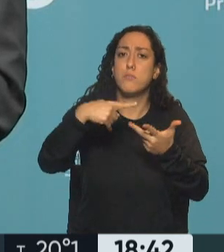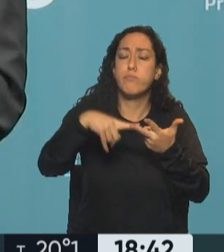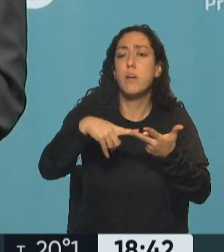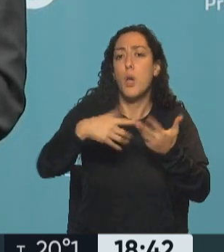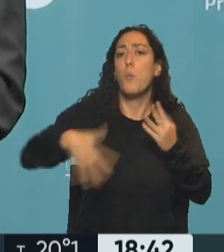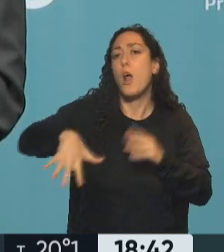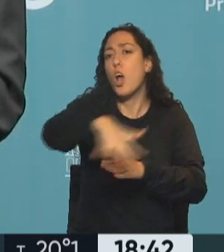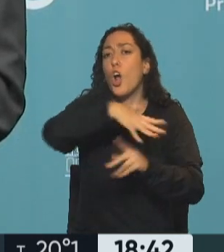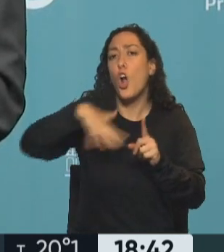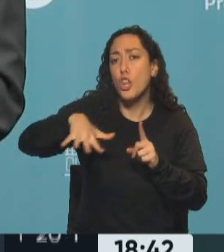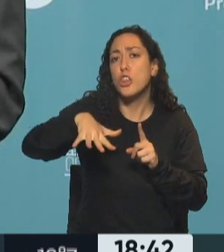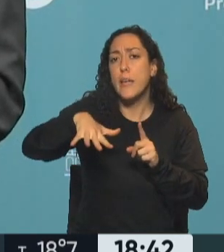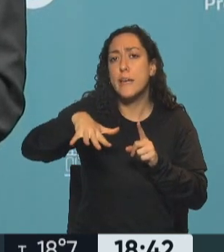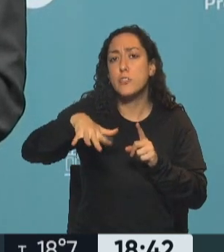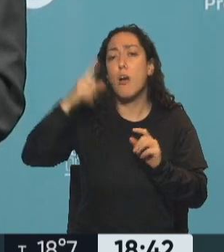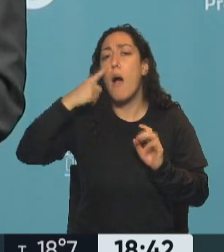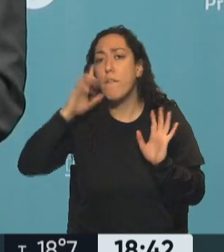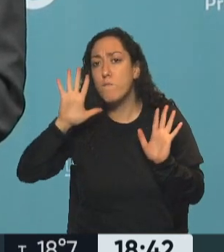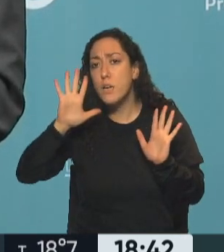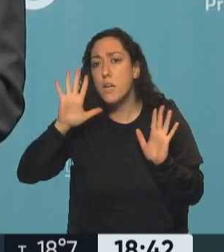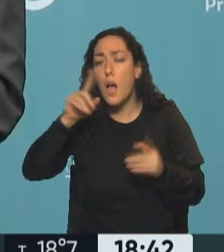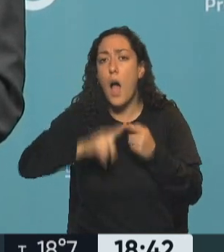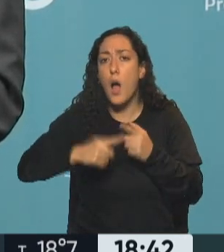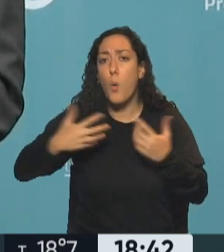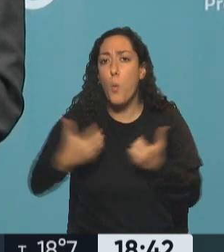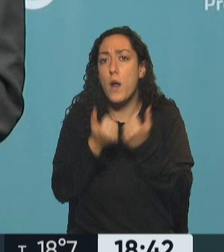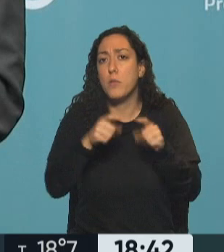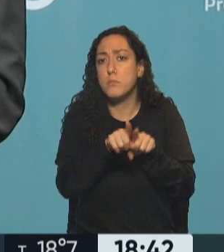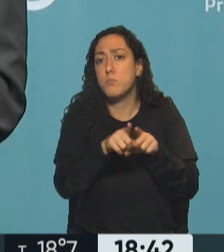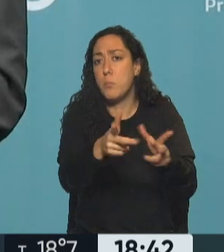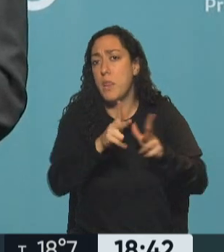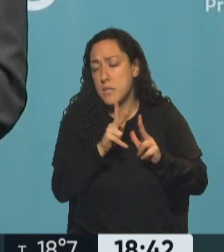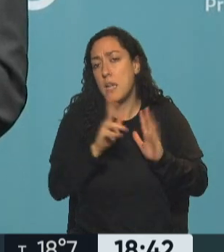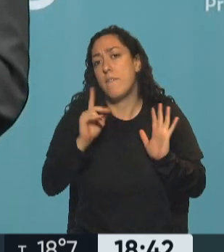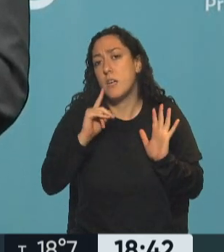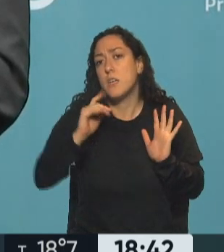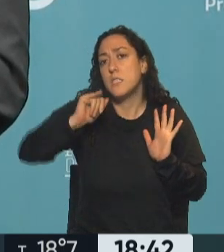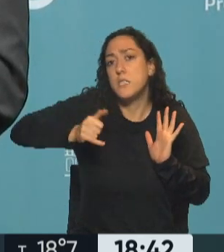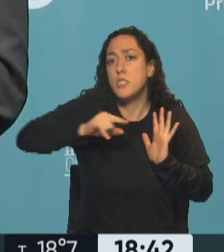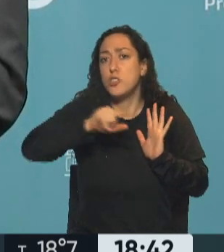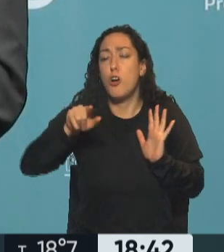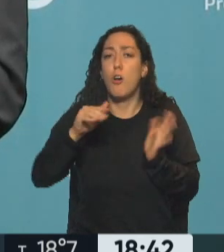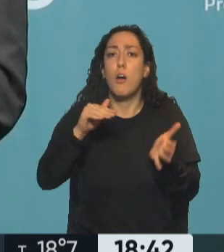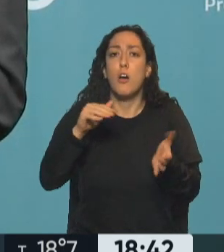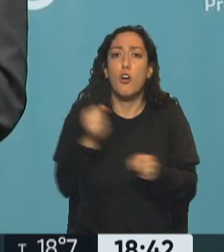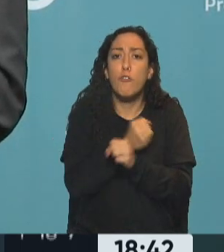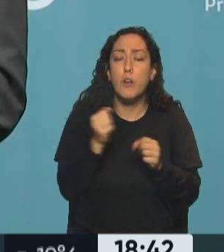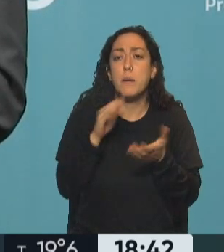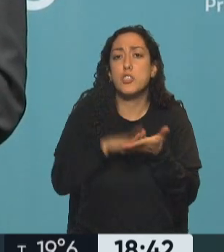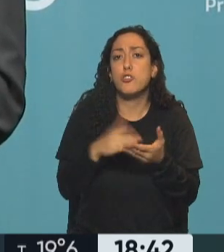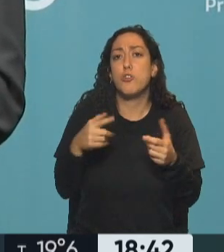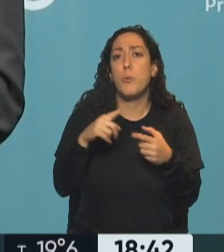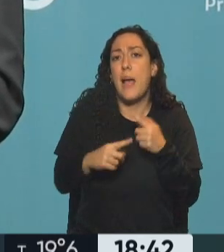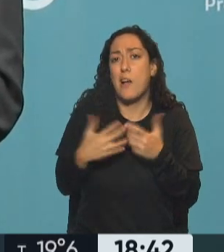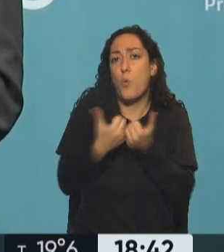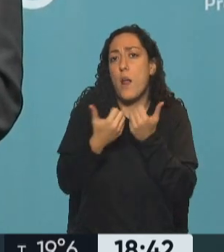deberán tramitar o no cualquiera de los acuerdos que usted plantea, por lo cual allí seguramente la ratificación de sus acuerdos es lo que